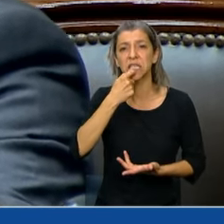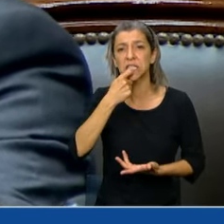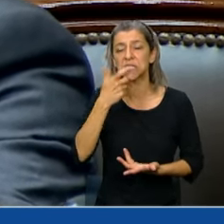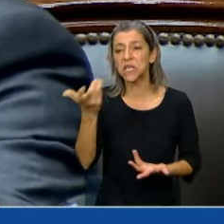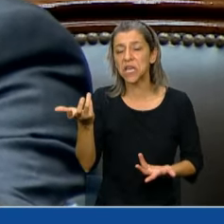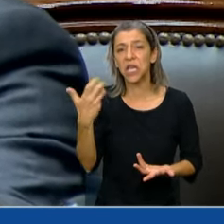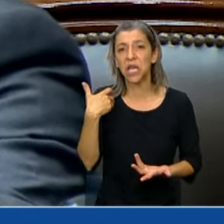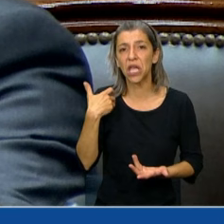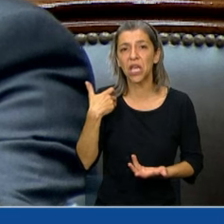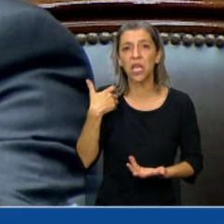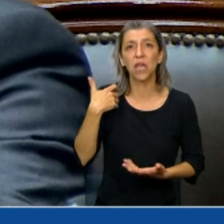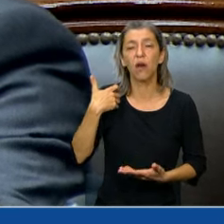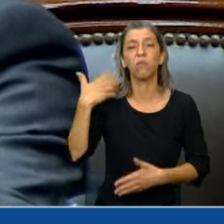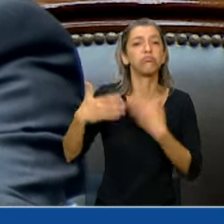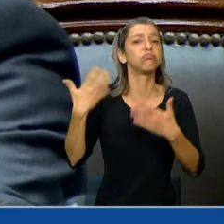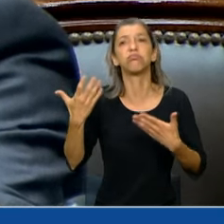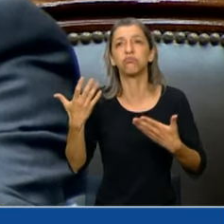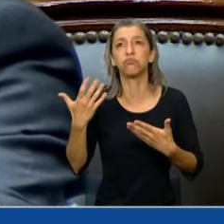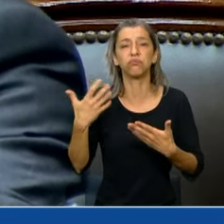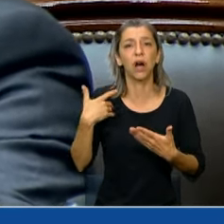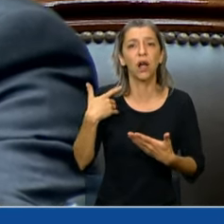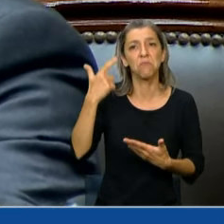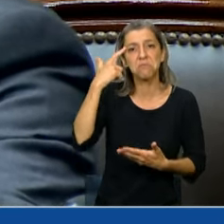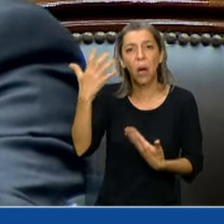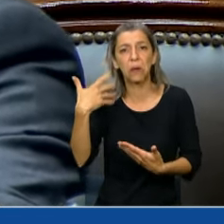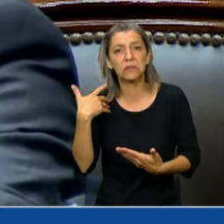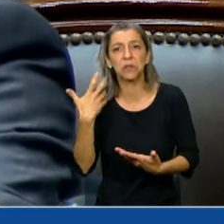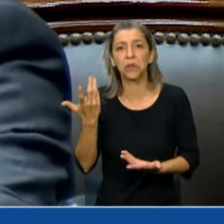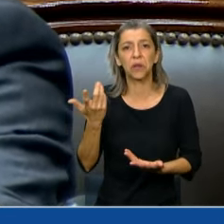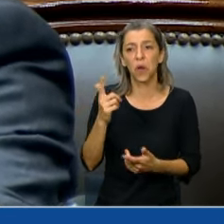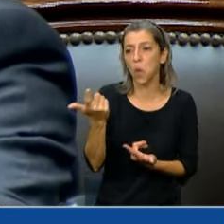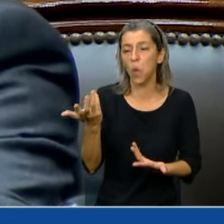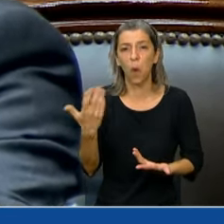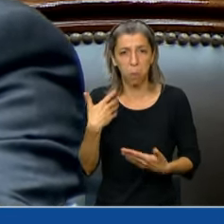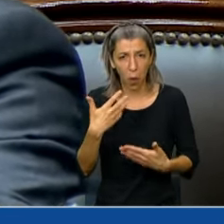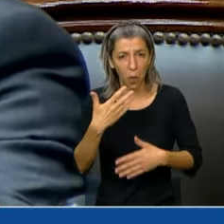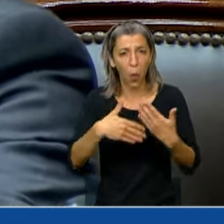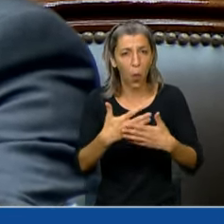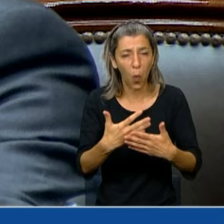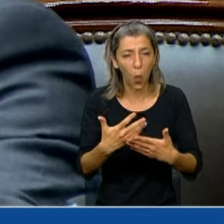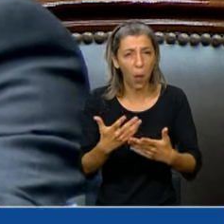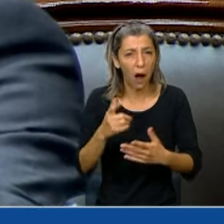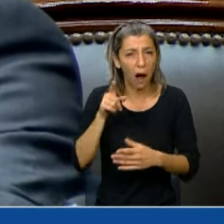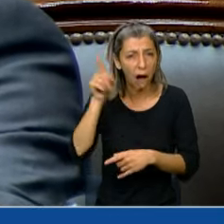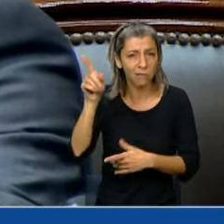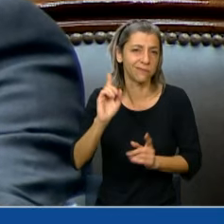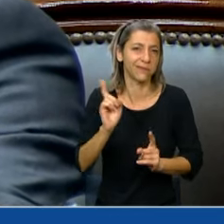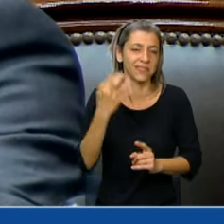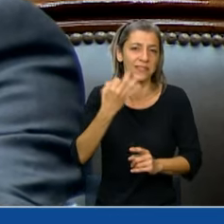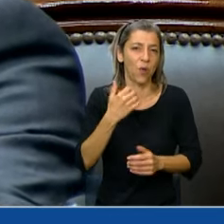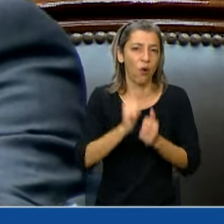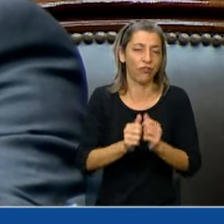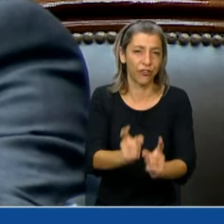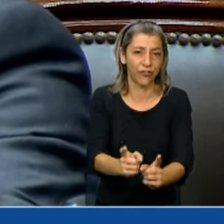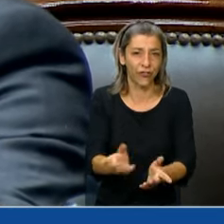Rosario que hubiera sido Guillermo vil sin competencia no lo mejor todavía seguiría jugando al tenis en el club náutico